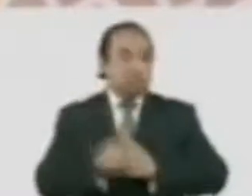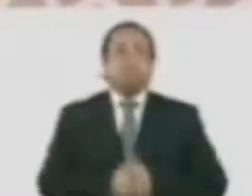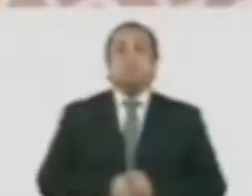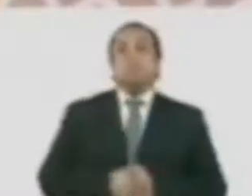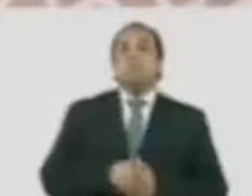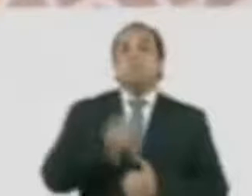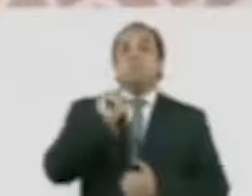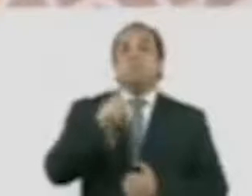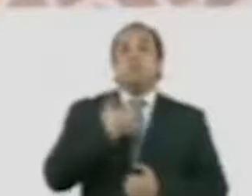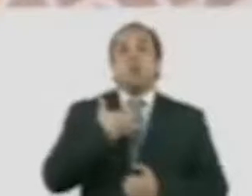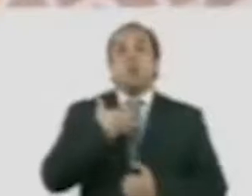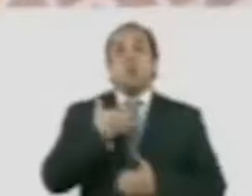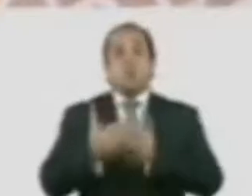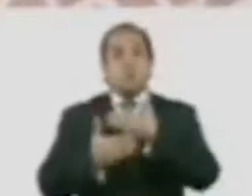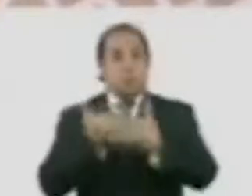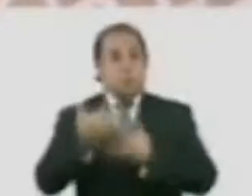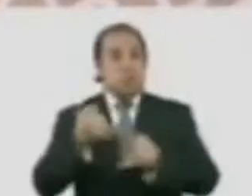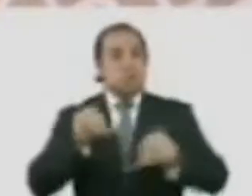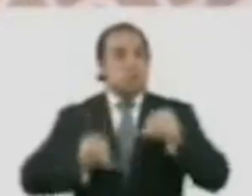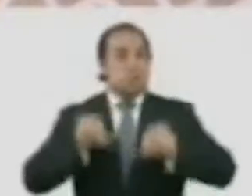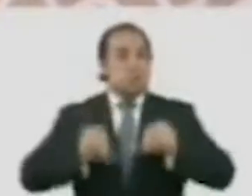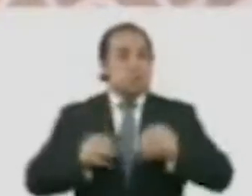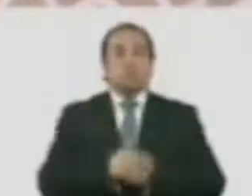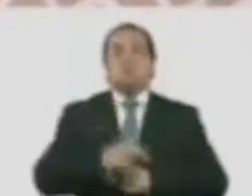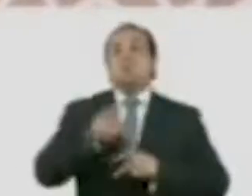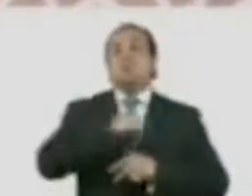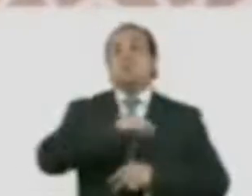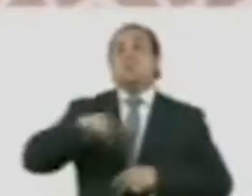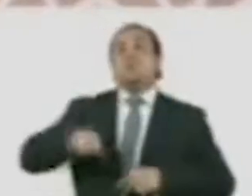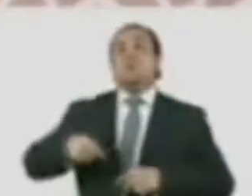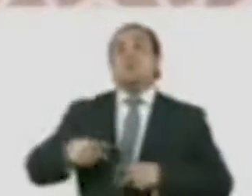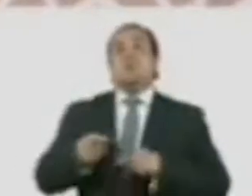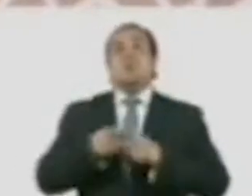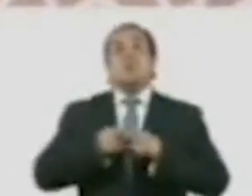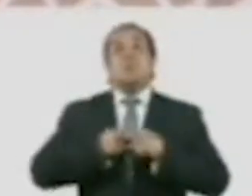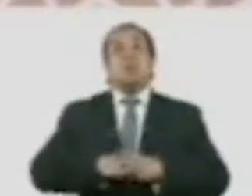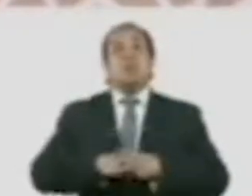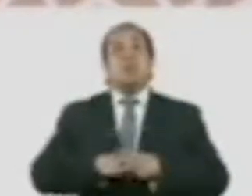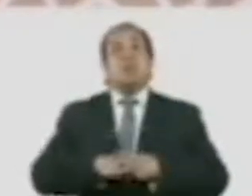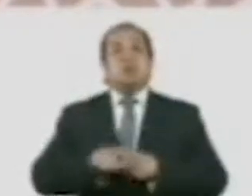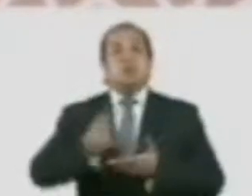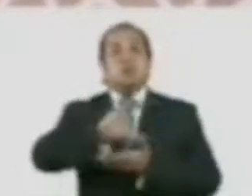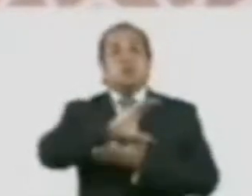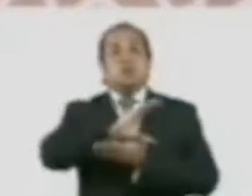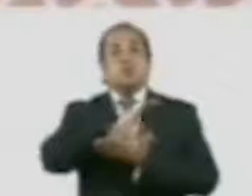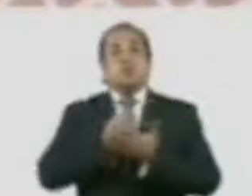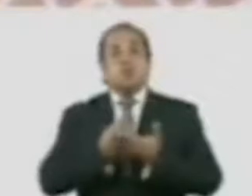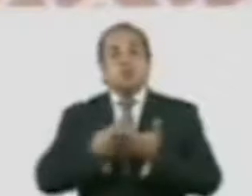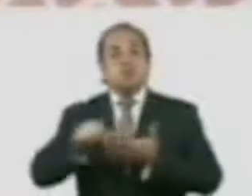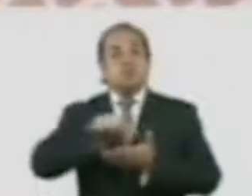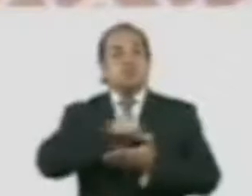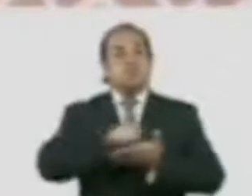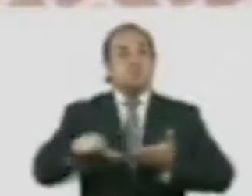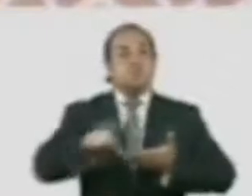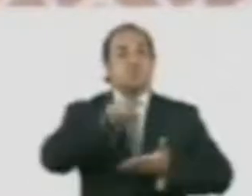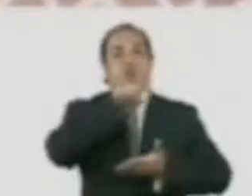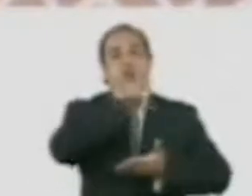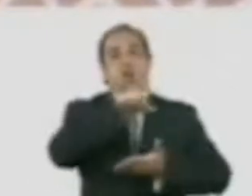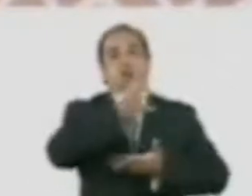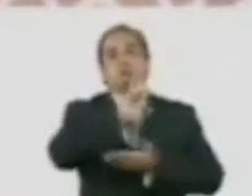porque es un procedimiento jurídico, nosotros iniciamos la rescisión de contrato desde hace ya algunas semanas a esta